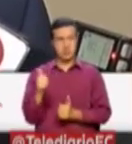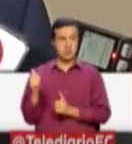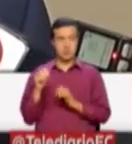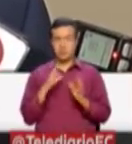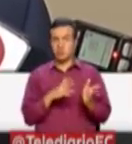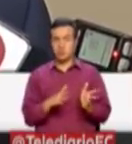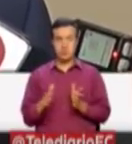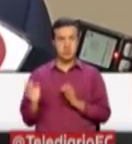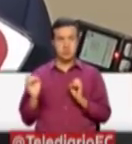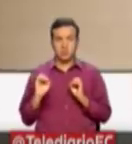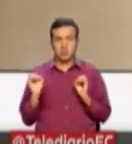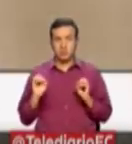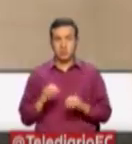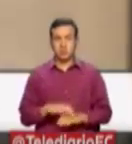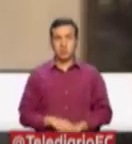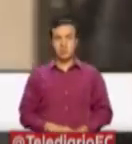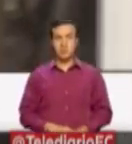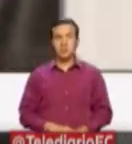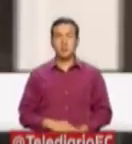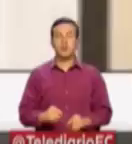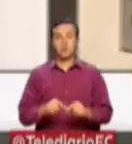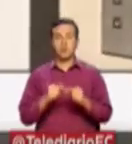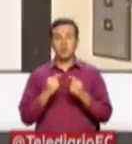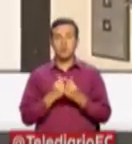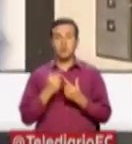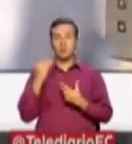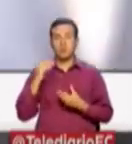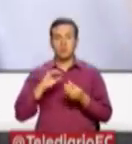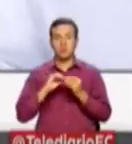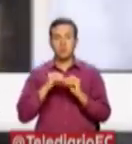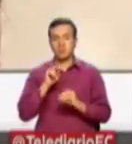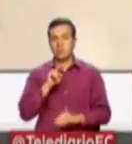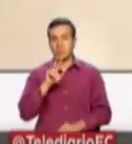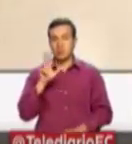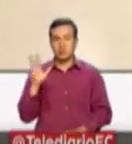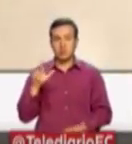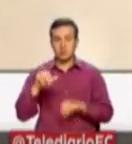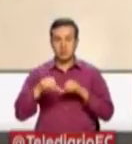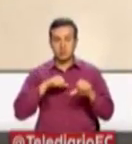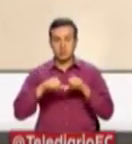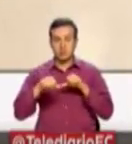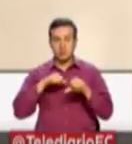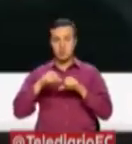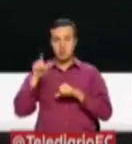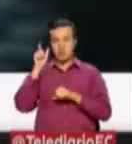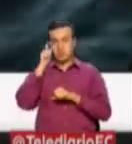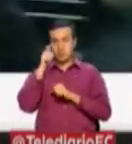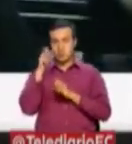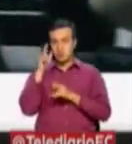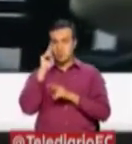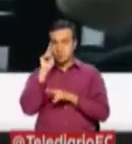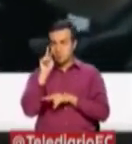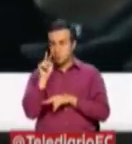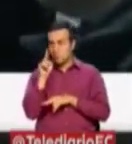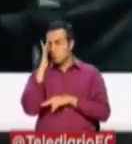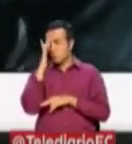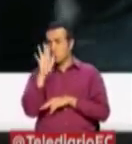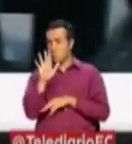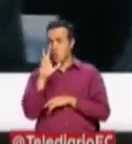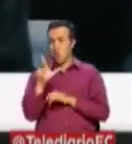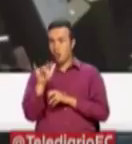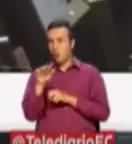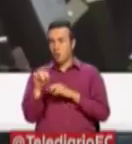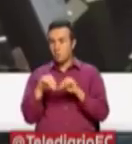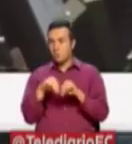jurídicamente para el país desde sume el movimiento del alcalde de quito cuya administración está bajo la lupa de la fiscalía por el escándalo de corrupción en el sector de